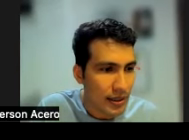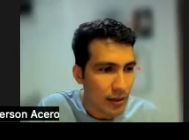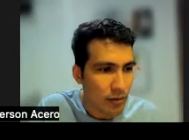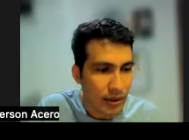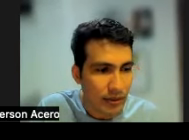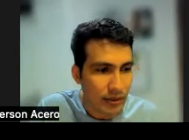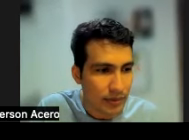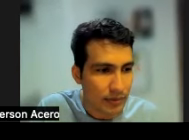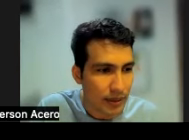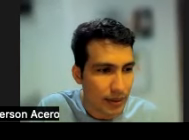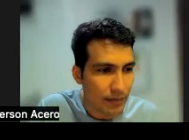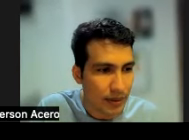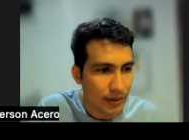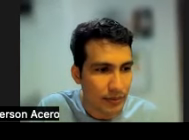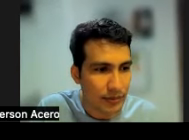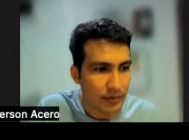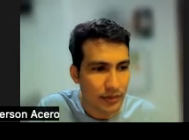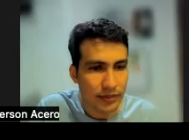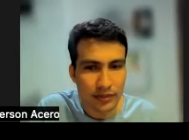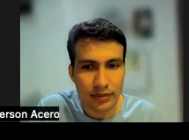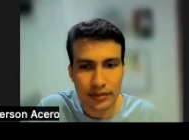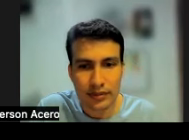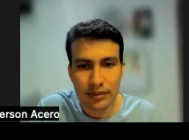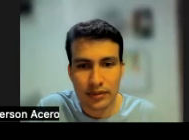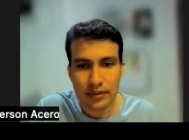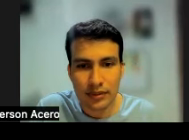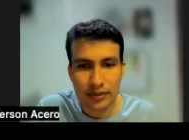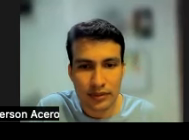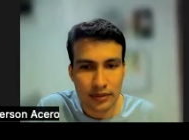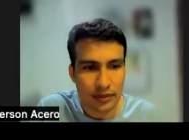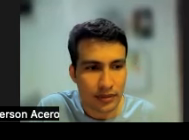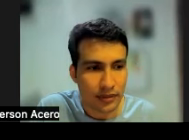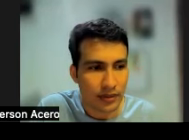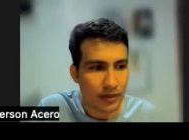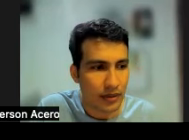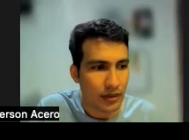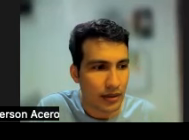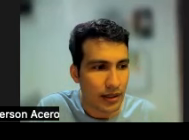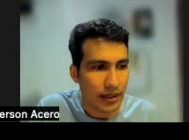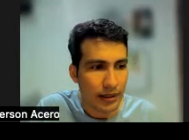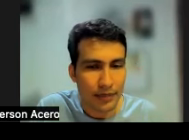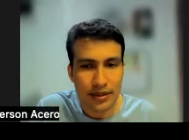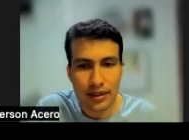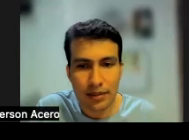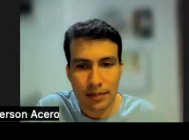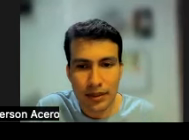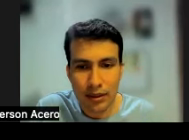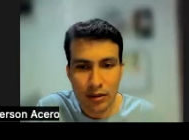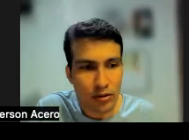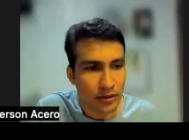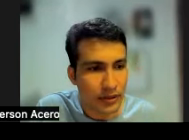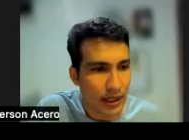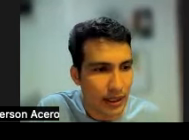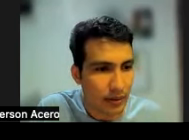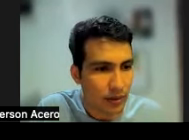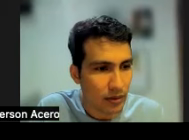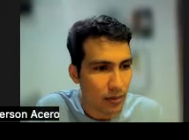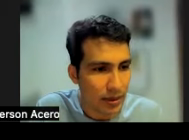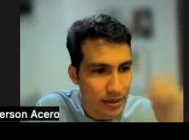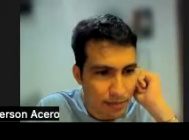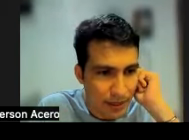Acá sigue una By inmediatamente. travelers from Europe. After consulting with our top government Dice, después de